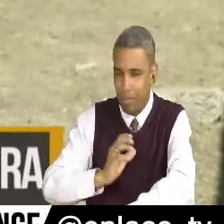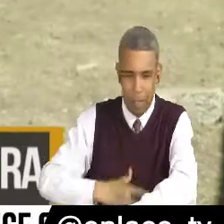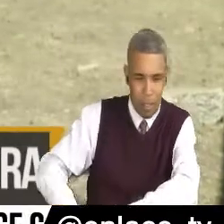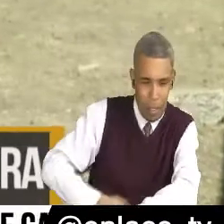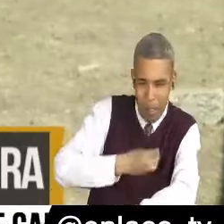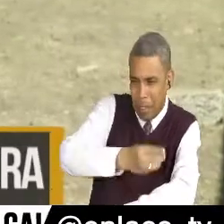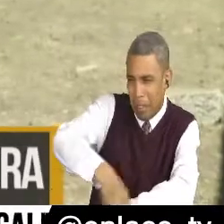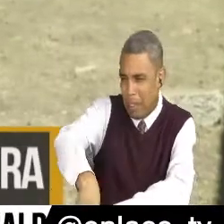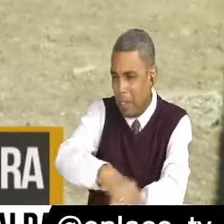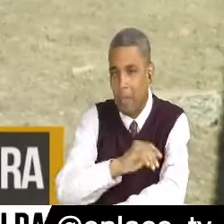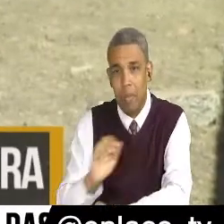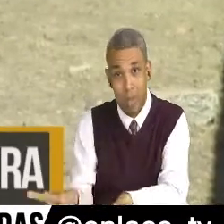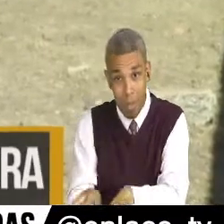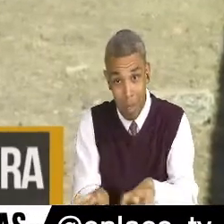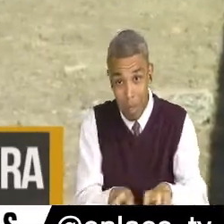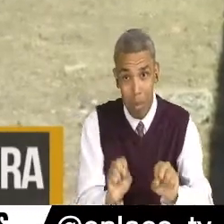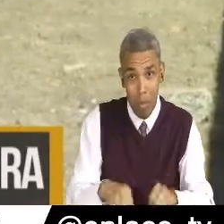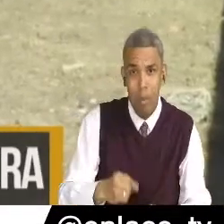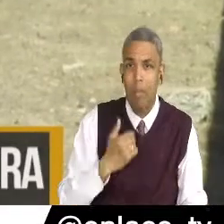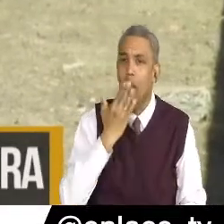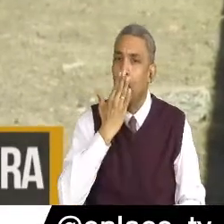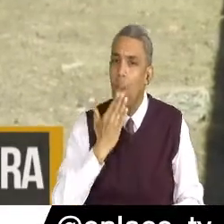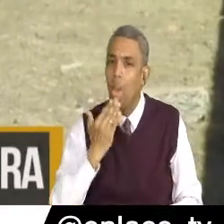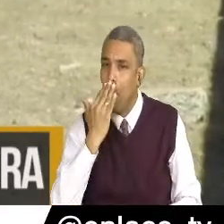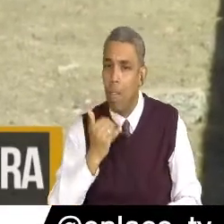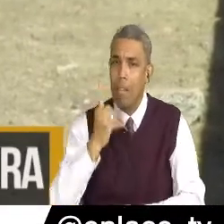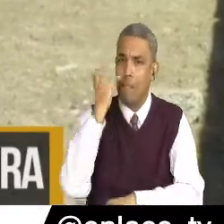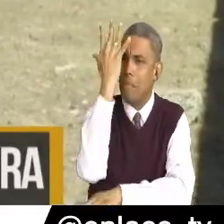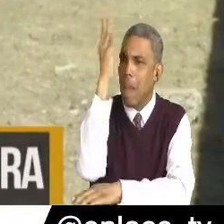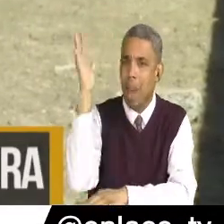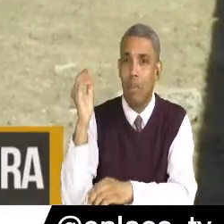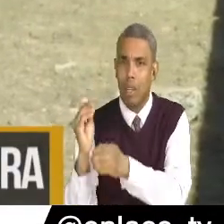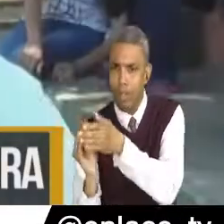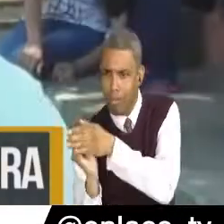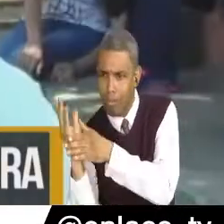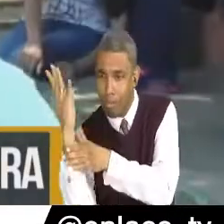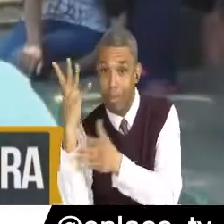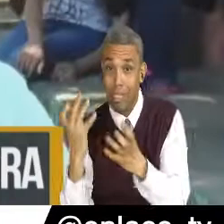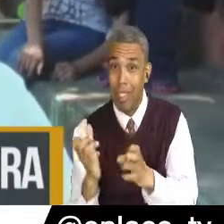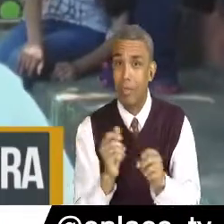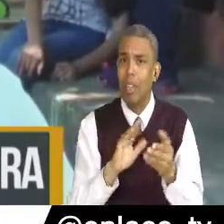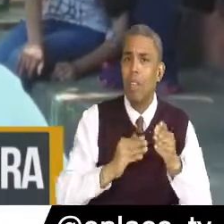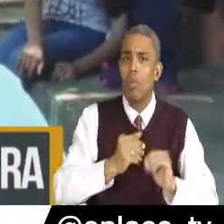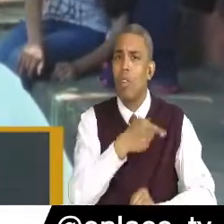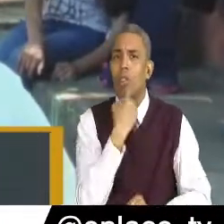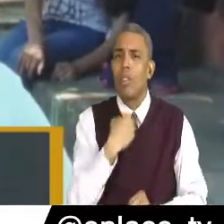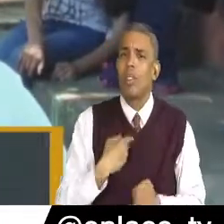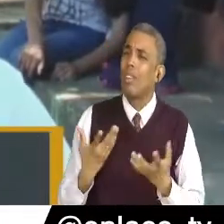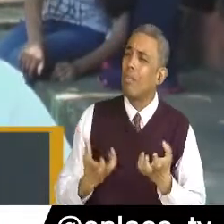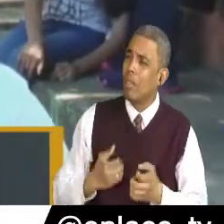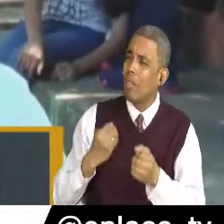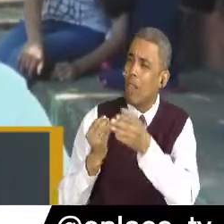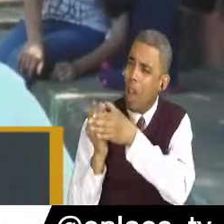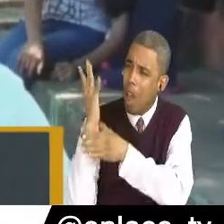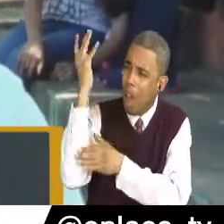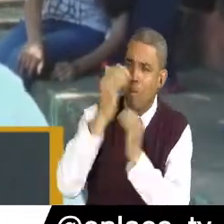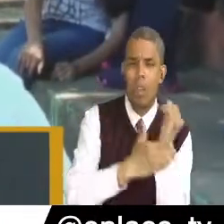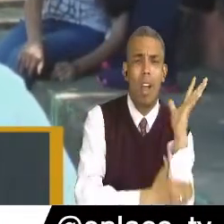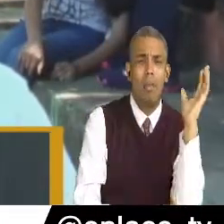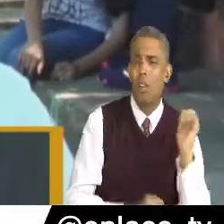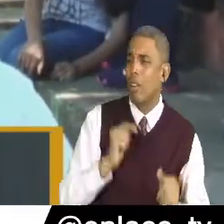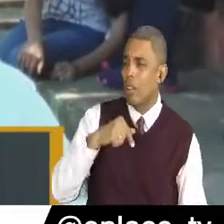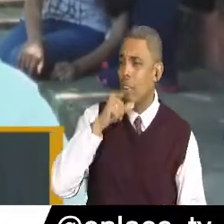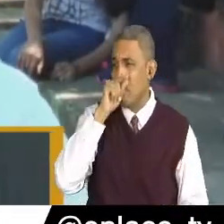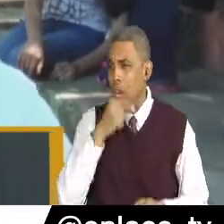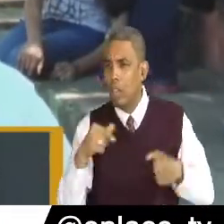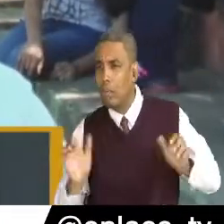las familias para los pajaritos que vienen a hacer pues sus nidos. Entonces ha sido un día muy bonito enseñándole a los niños, ellos